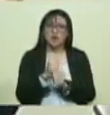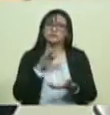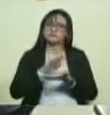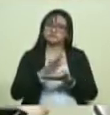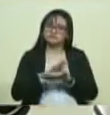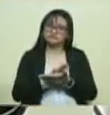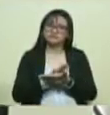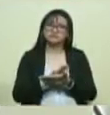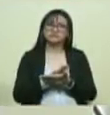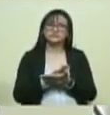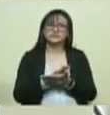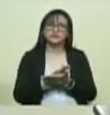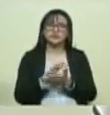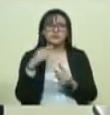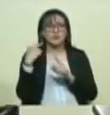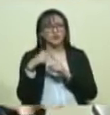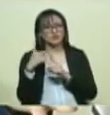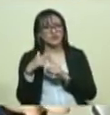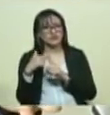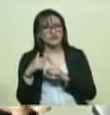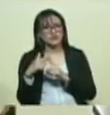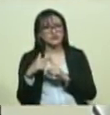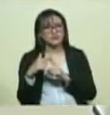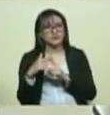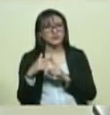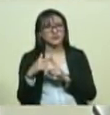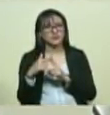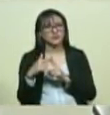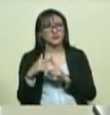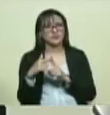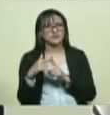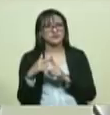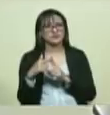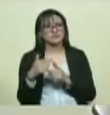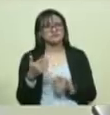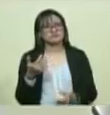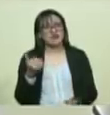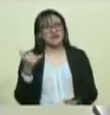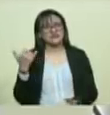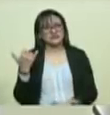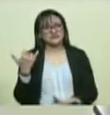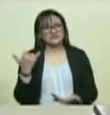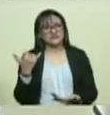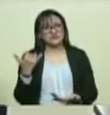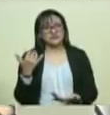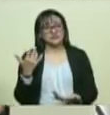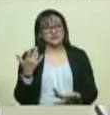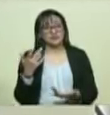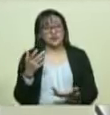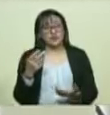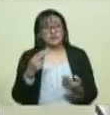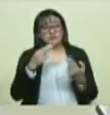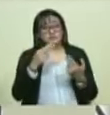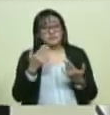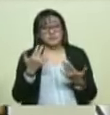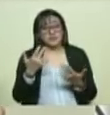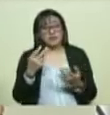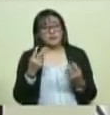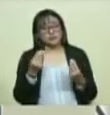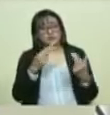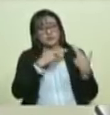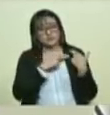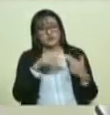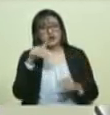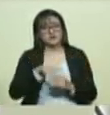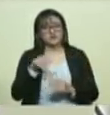pacífica, constructiva, porque, sin duda alguna, hay muchísimo en juego en las elecciones en